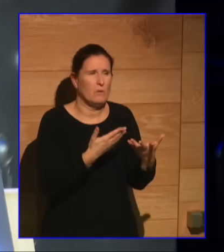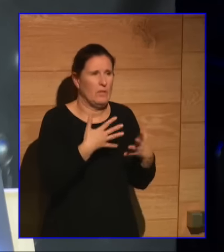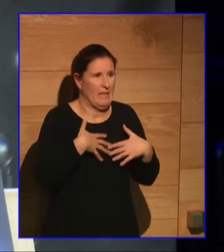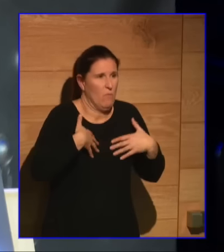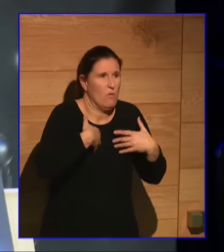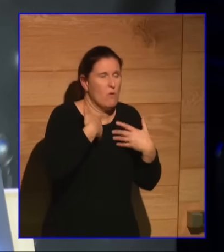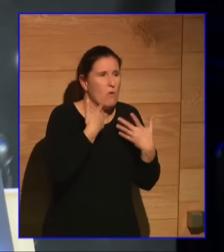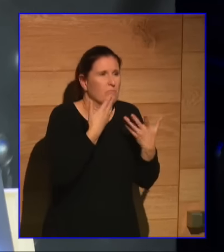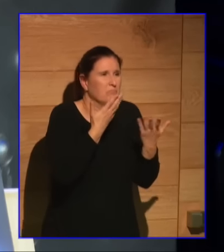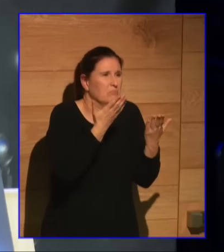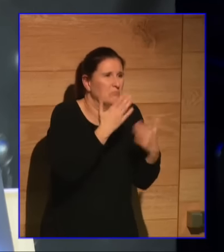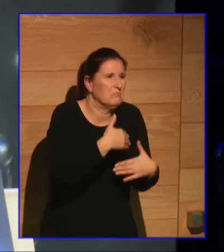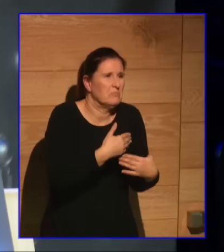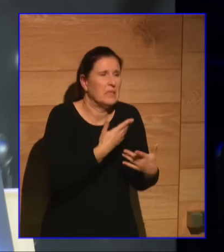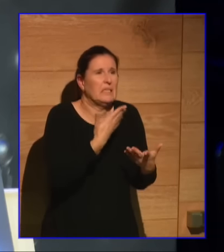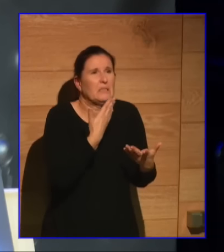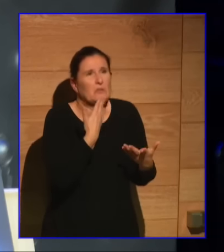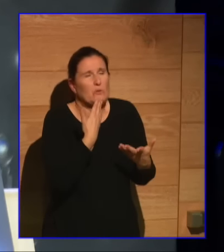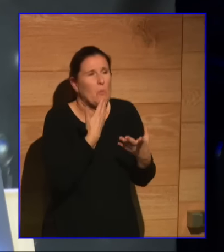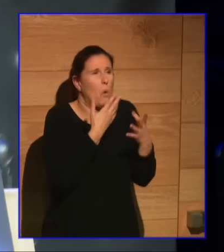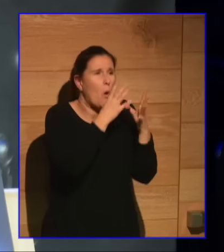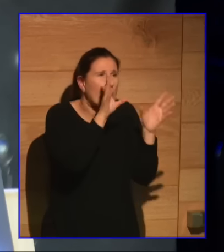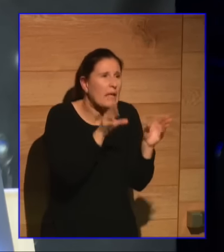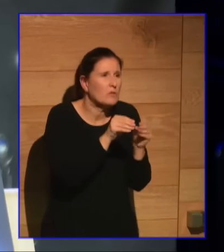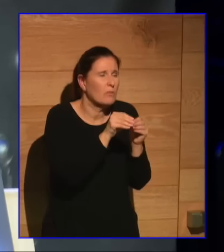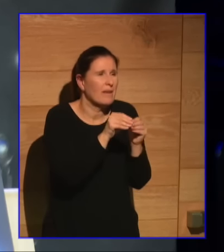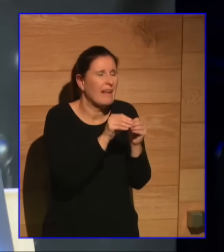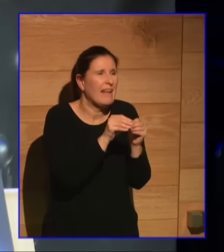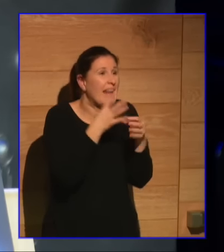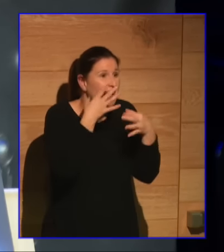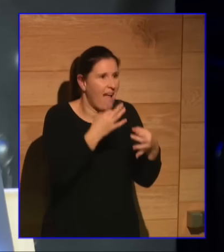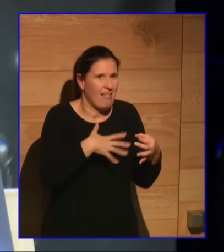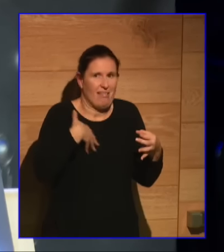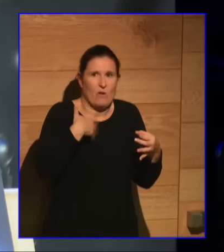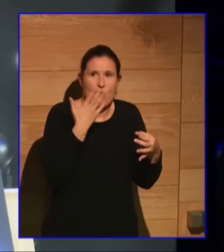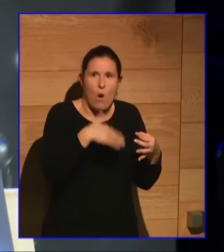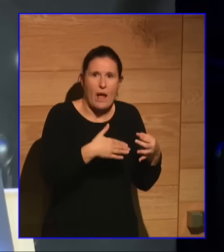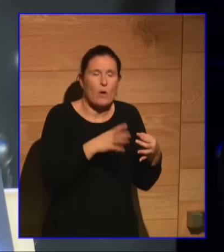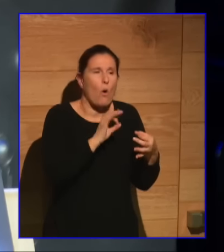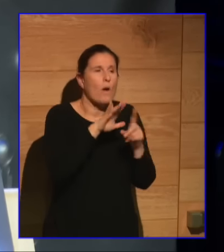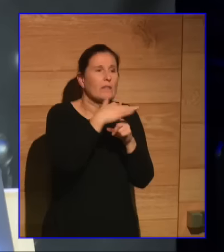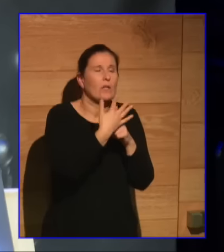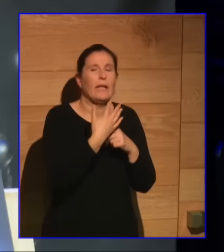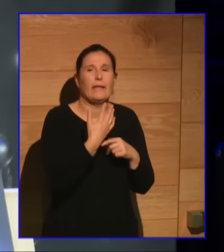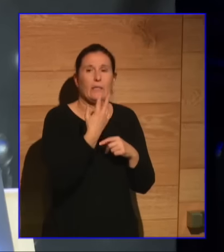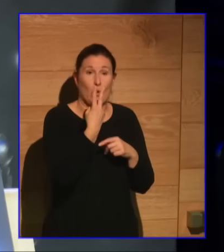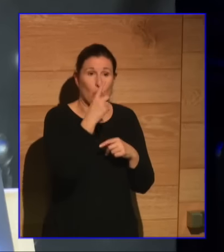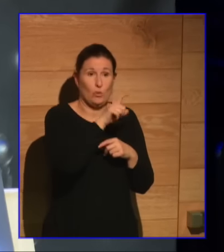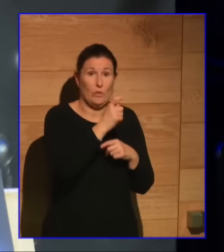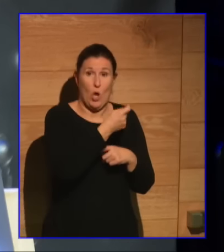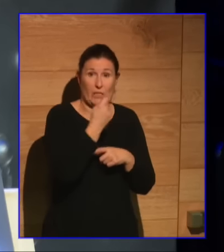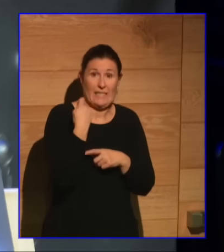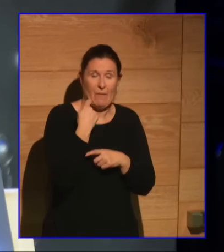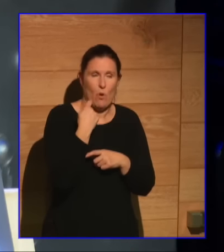especie de resumen que no tiene verdadera emoción. O ese pasaje, por ejemplo, en el que dos de los